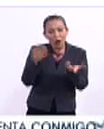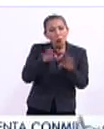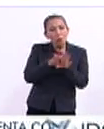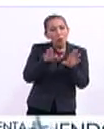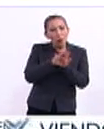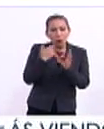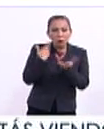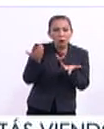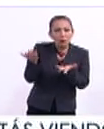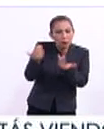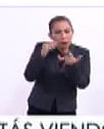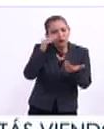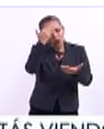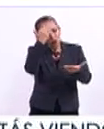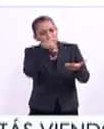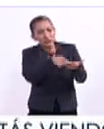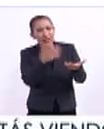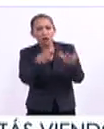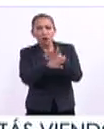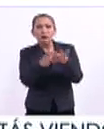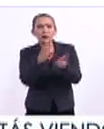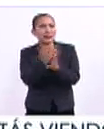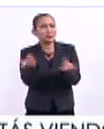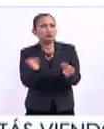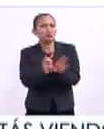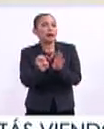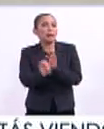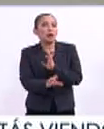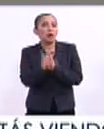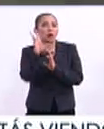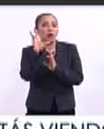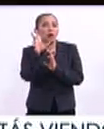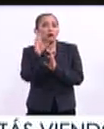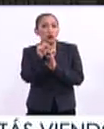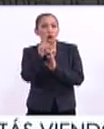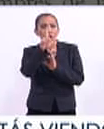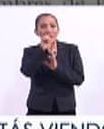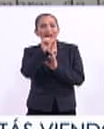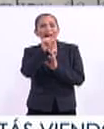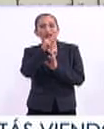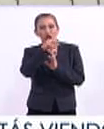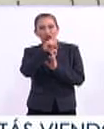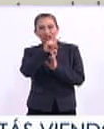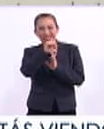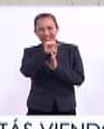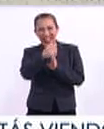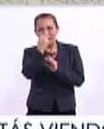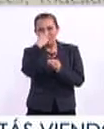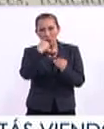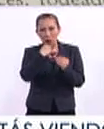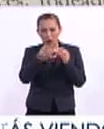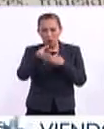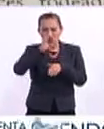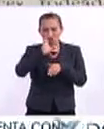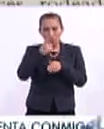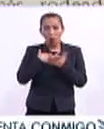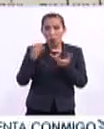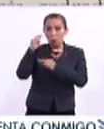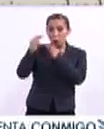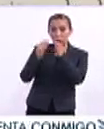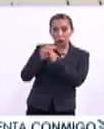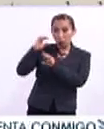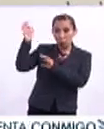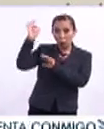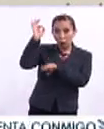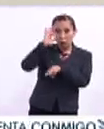a fenómenos, por ejemplo, como el no asimilar la lactosa fácilmente, o al mundo de las moscas, que tenemos